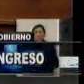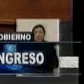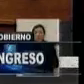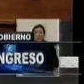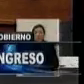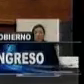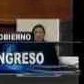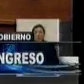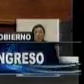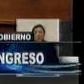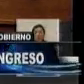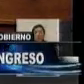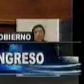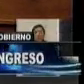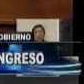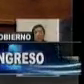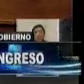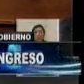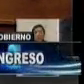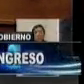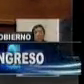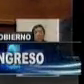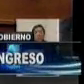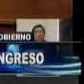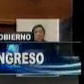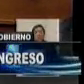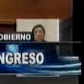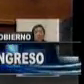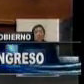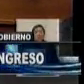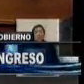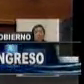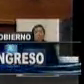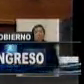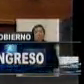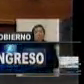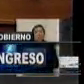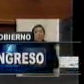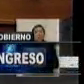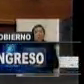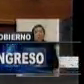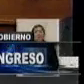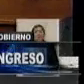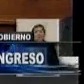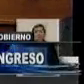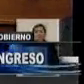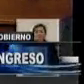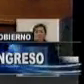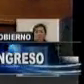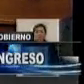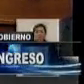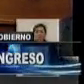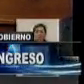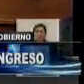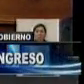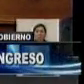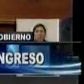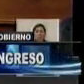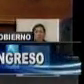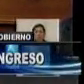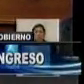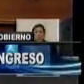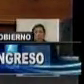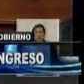último, anunció que el gobierno reorganizará el Instituto Nacional Penitenciario en un plazo de